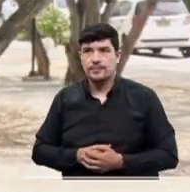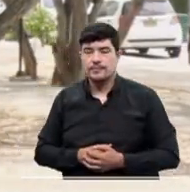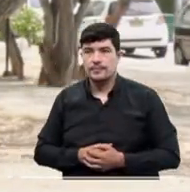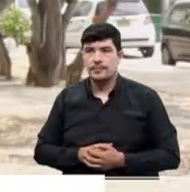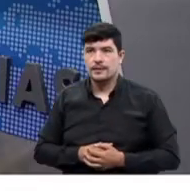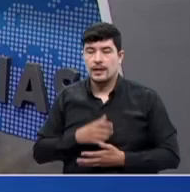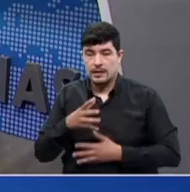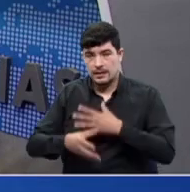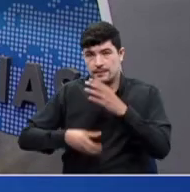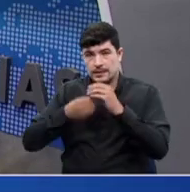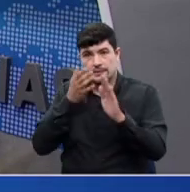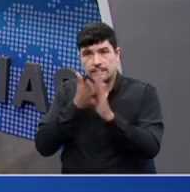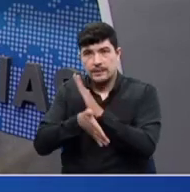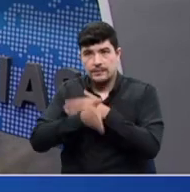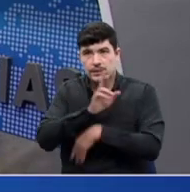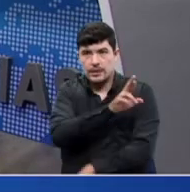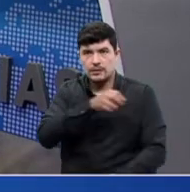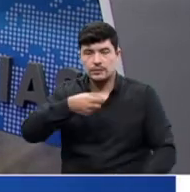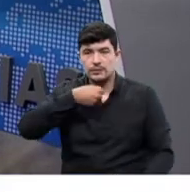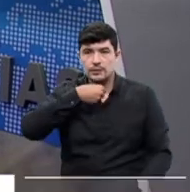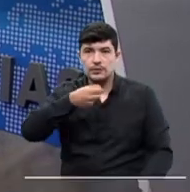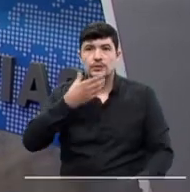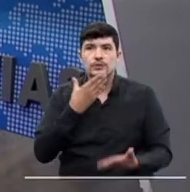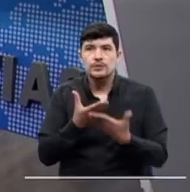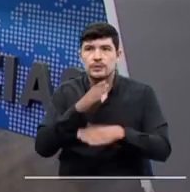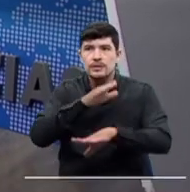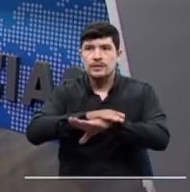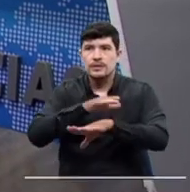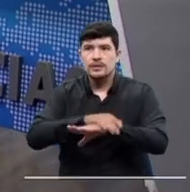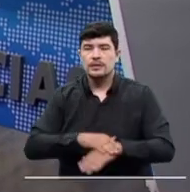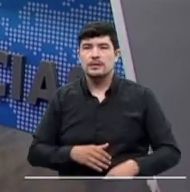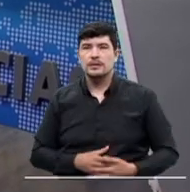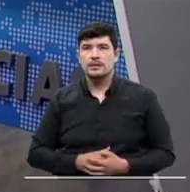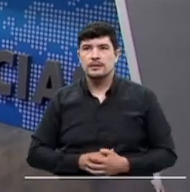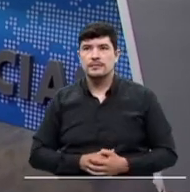información desde la ciudad de Cúcuta. Usted tiene más detalles y más noticias en estudio. Buenas tardes.